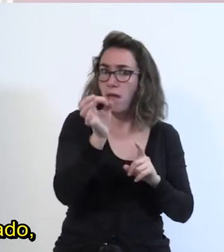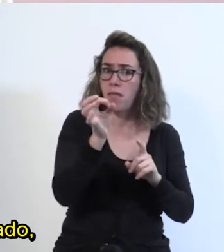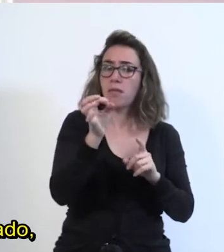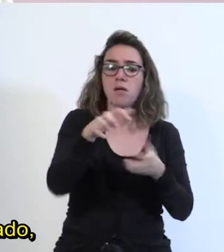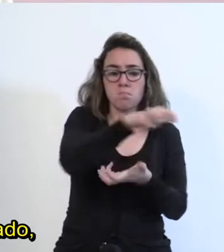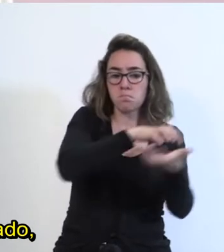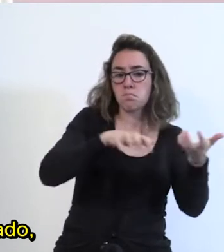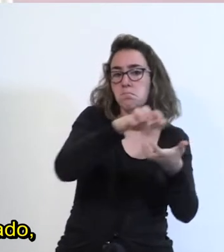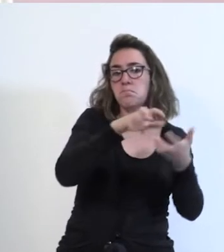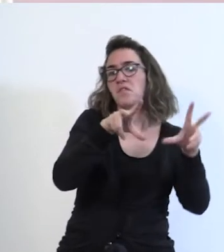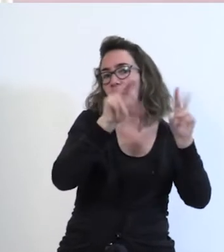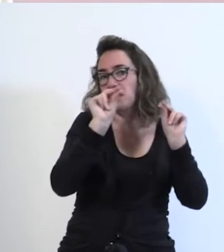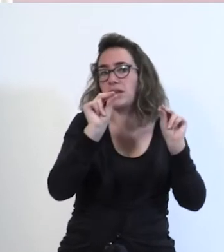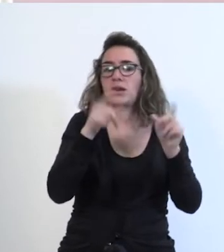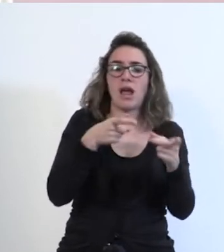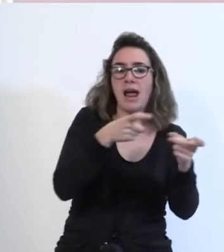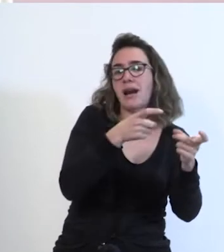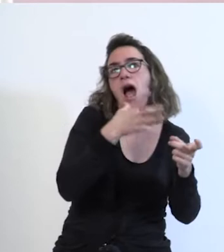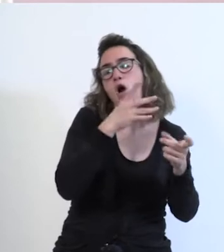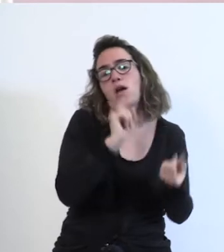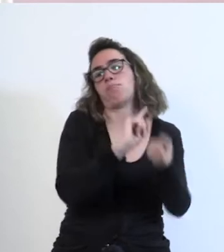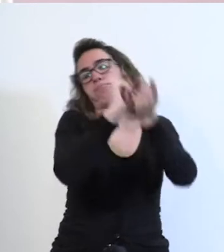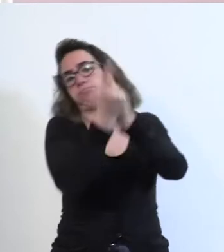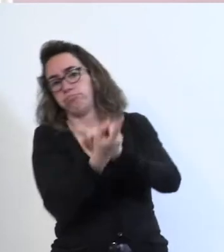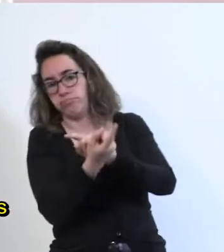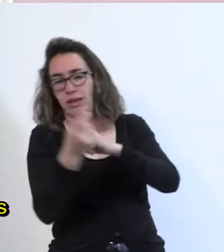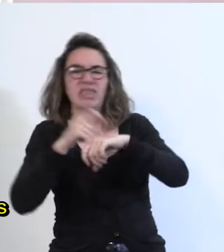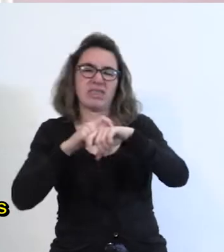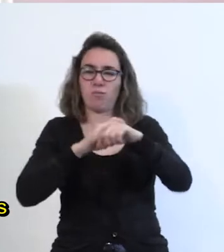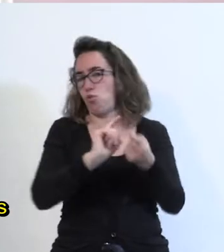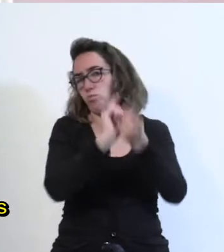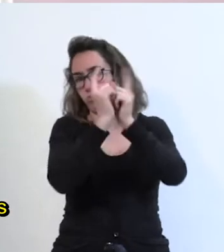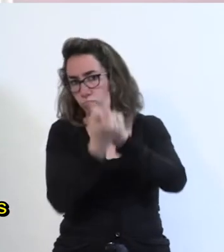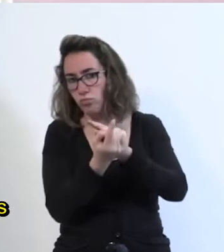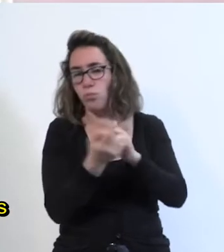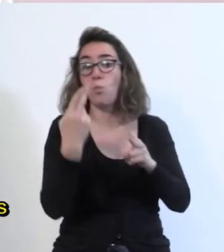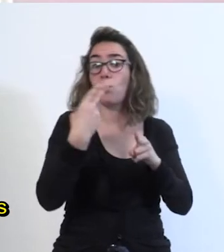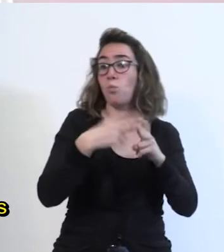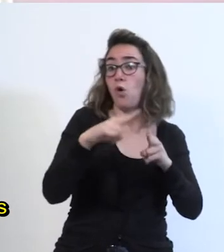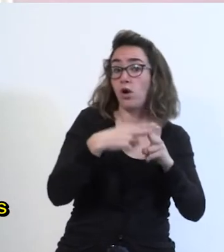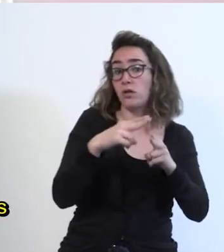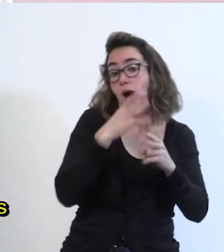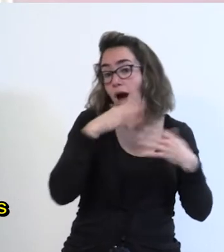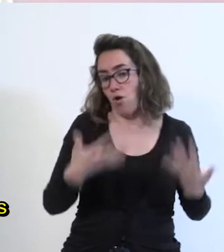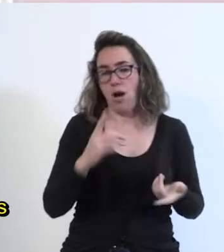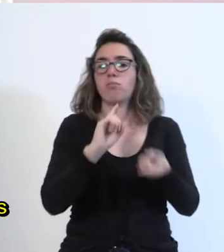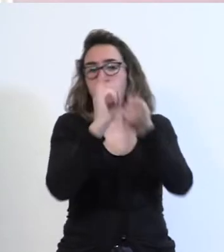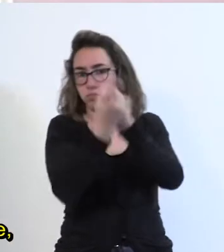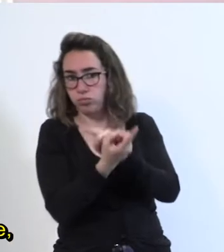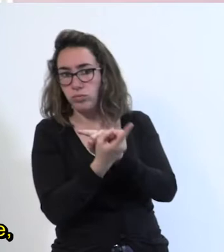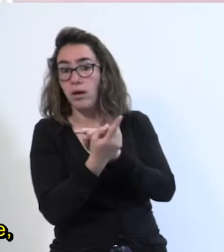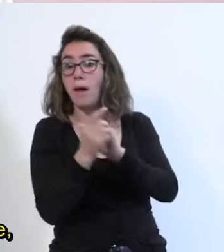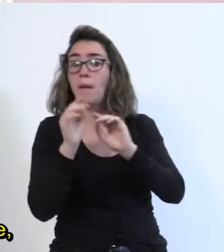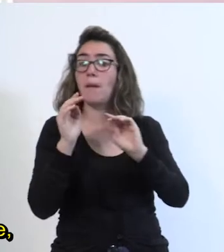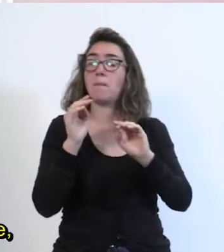aunque las violencias haya cambiado, aunque sea distinto tipo de violencia, aunque las motivaciones políticas incluso fueran diferentes,